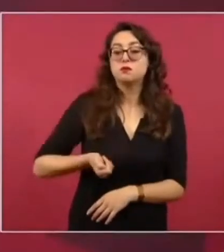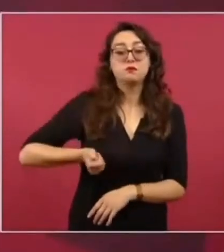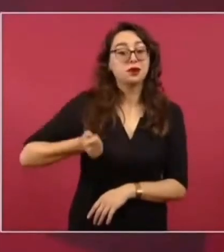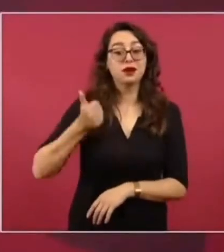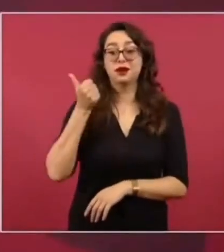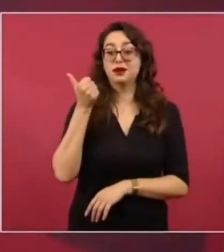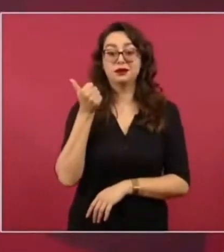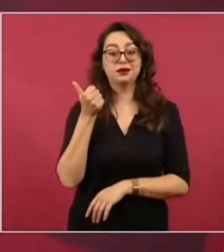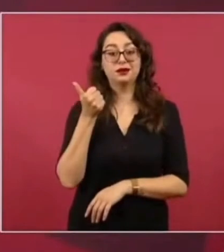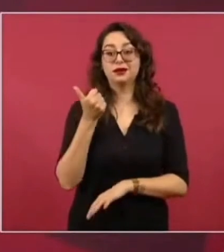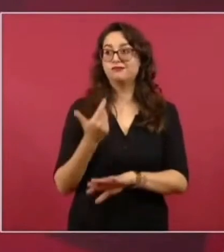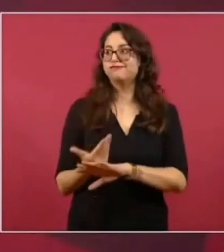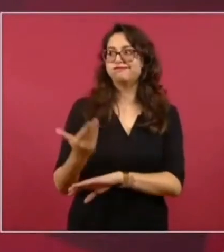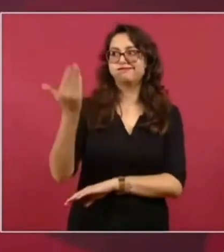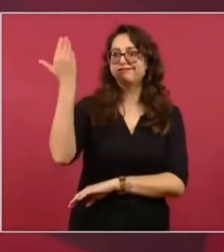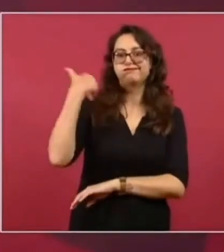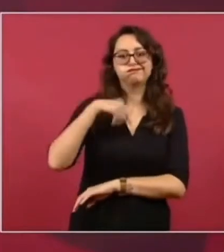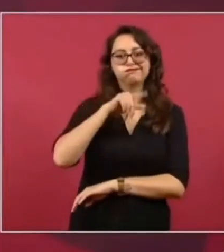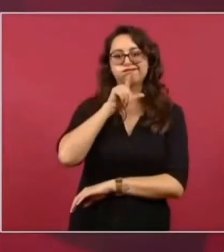México.